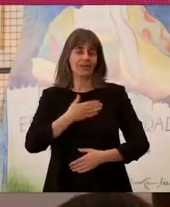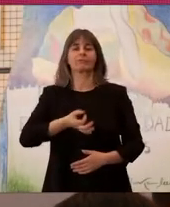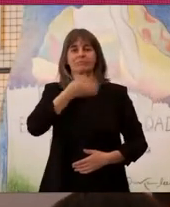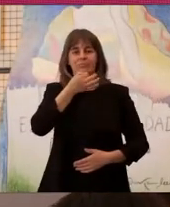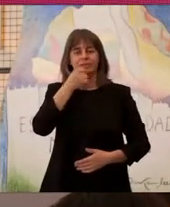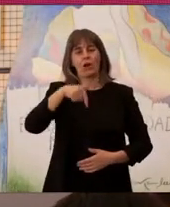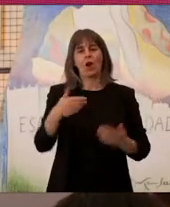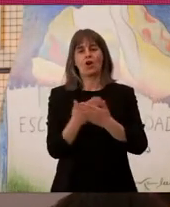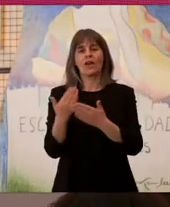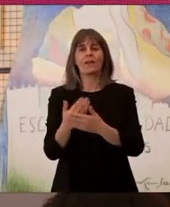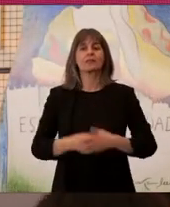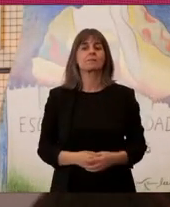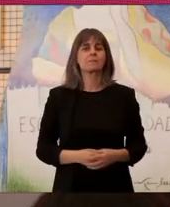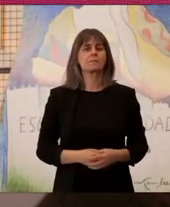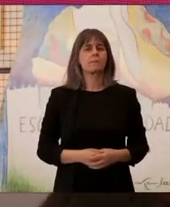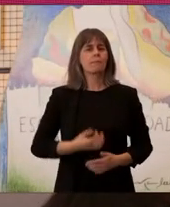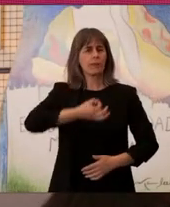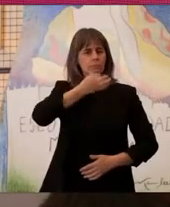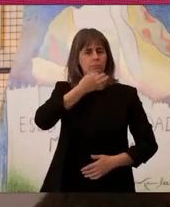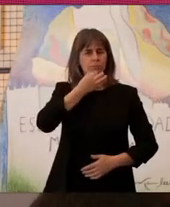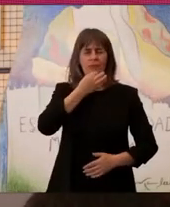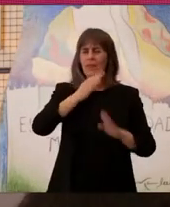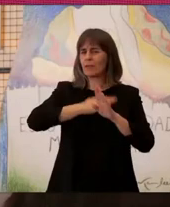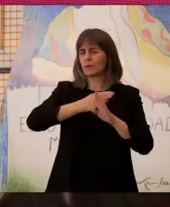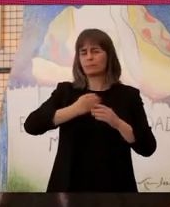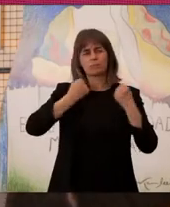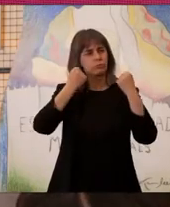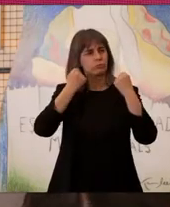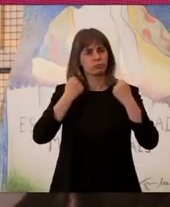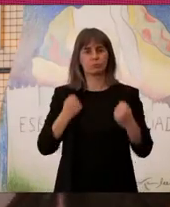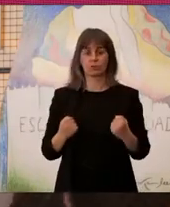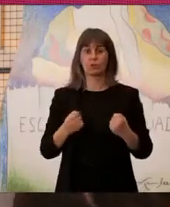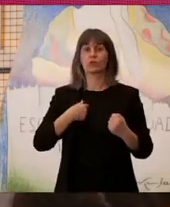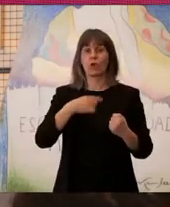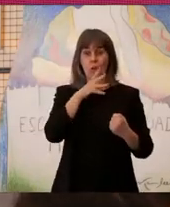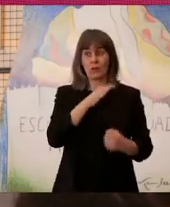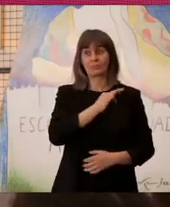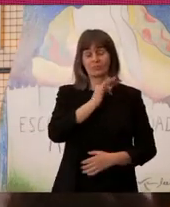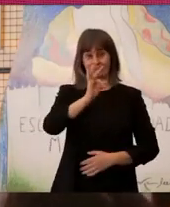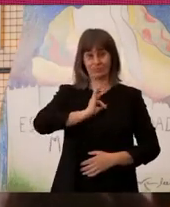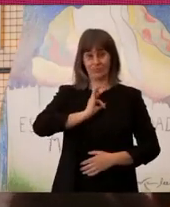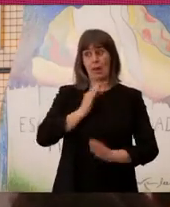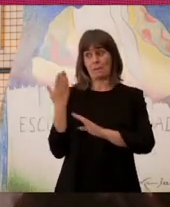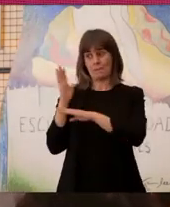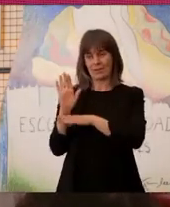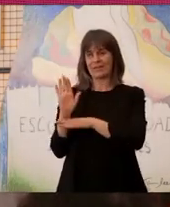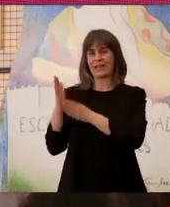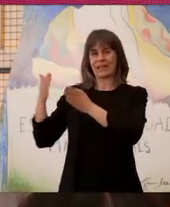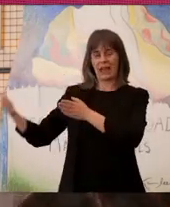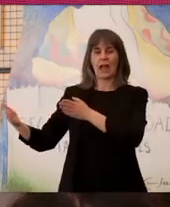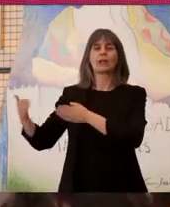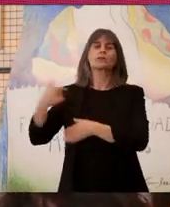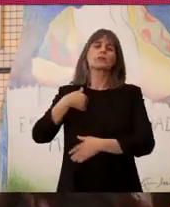ponentes de altísimo nivel como a que a mí me toca presentar por referencia voy a cambiar o